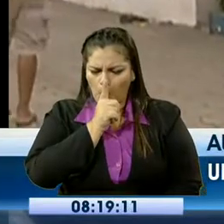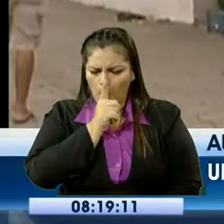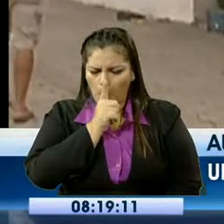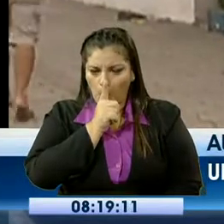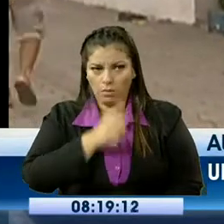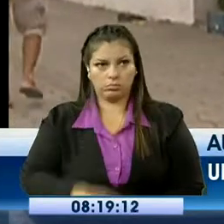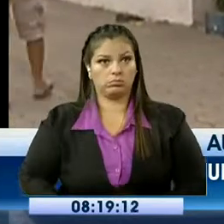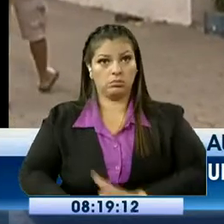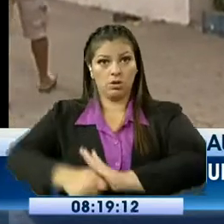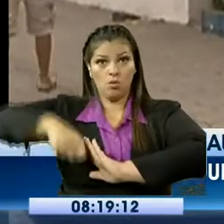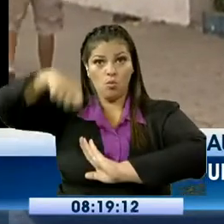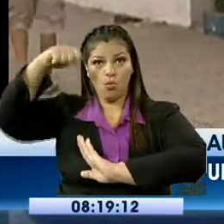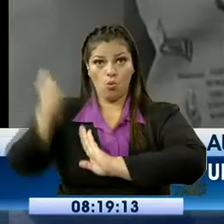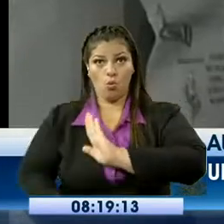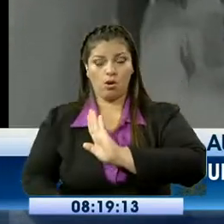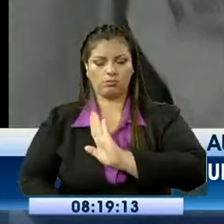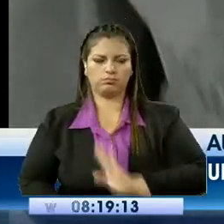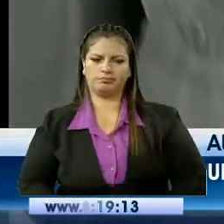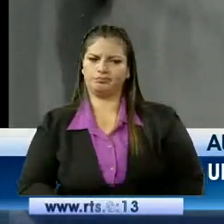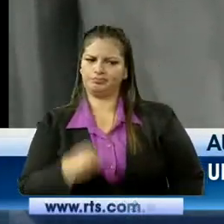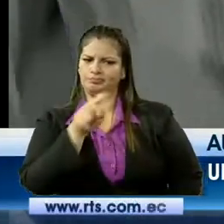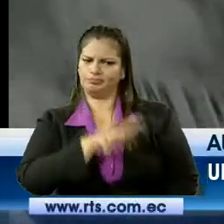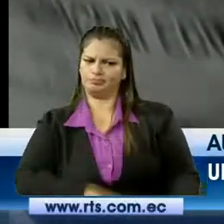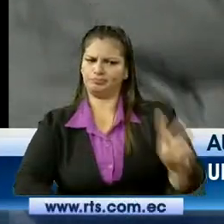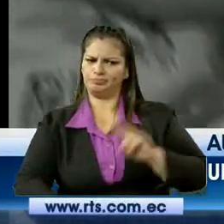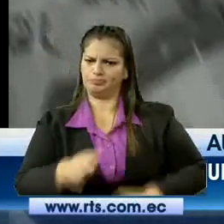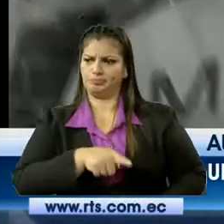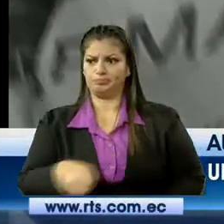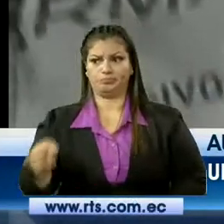juez de flagrancia por supuesta